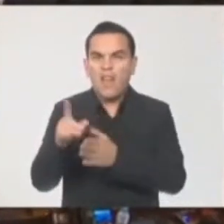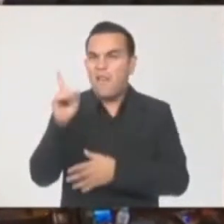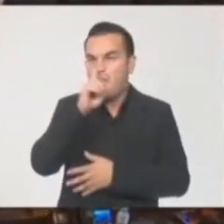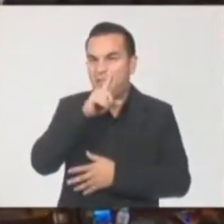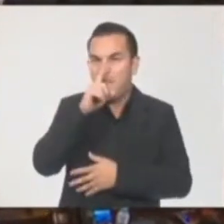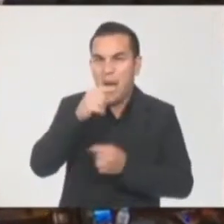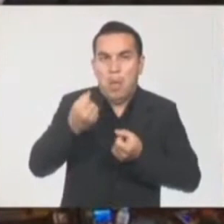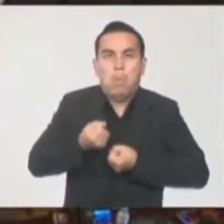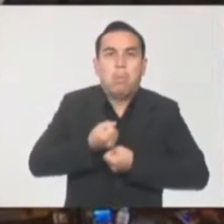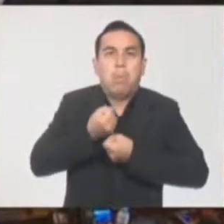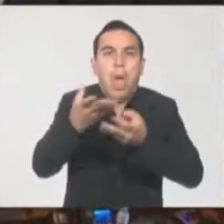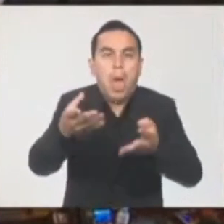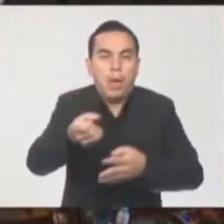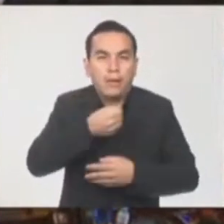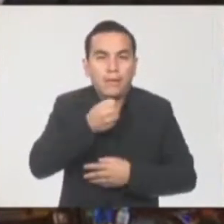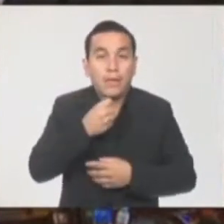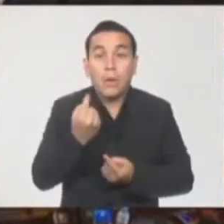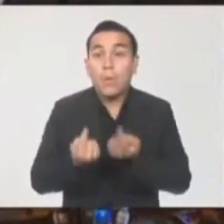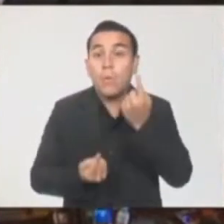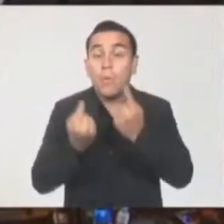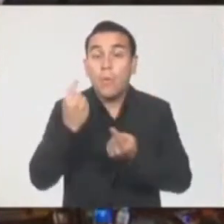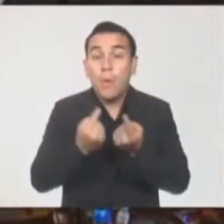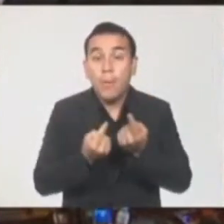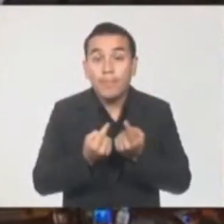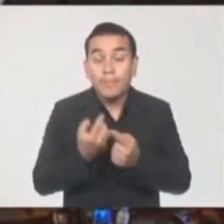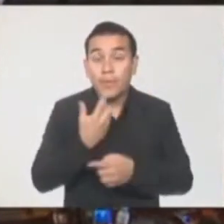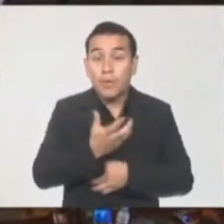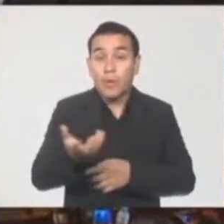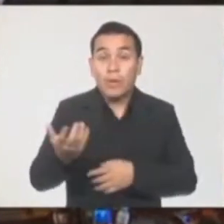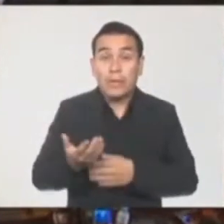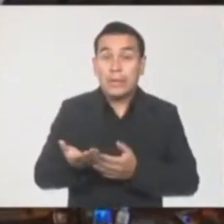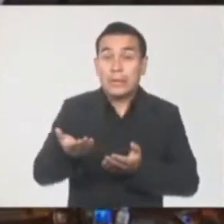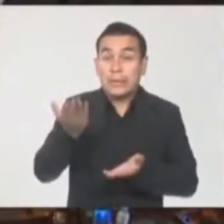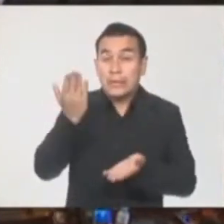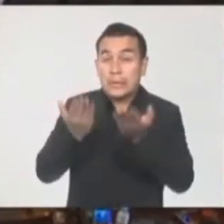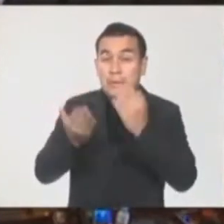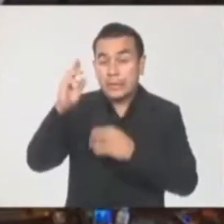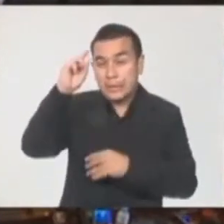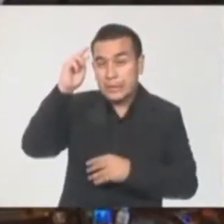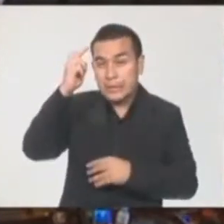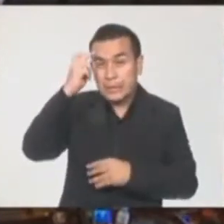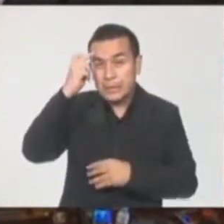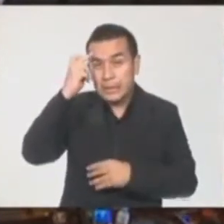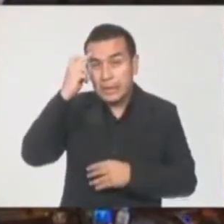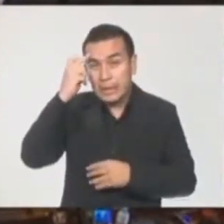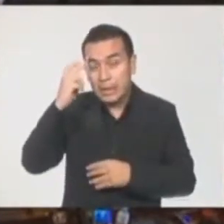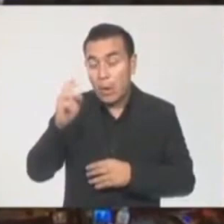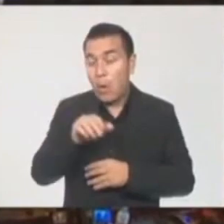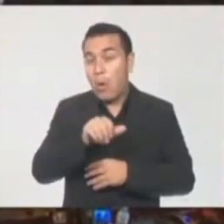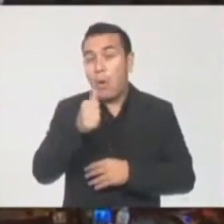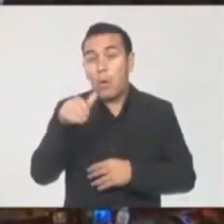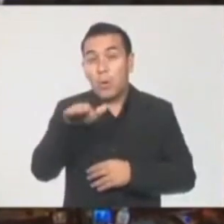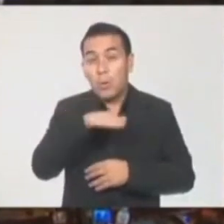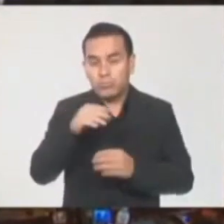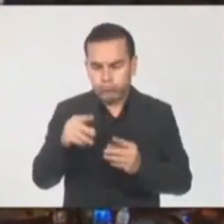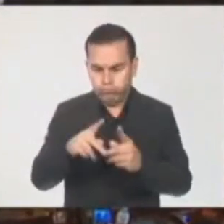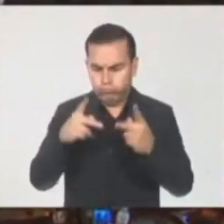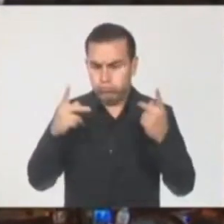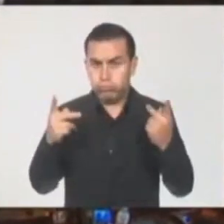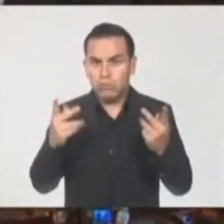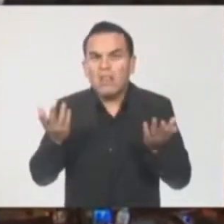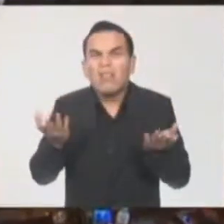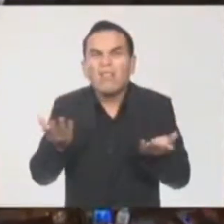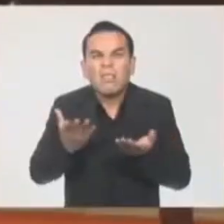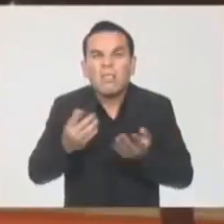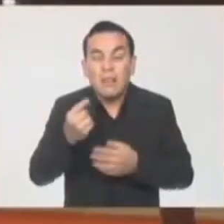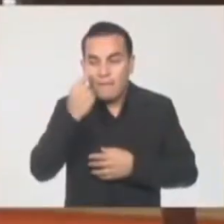a difundirlas, incluyendo medios de comunicación que algunos los toman como referencia a nivel internacional. Con tal de ver